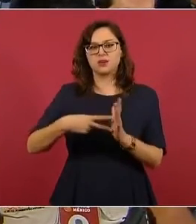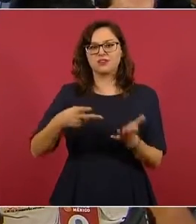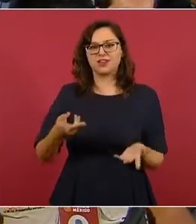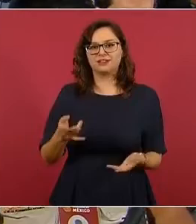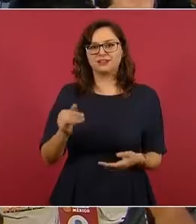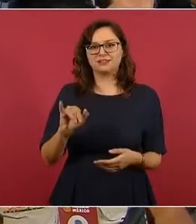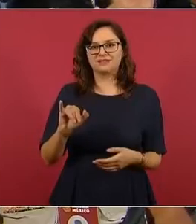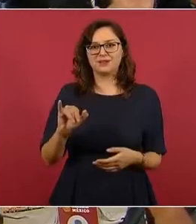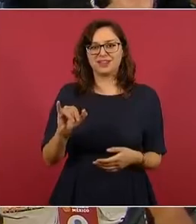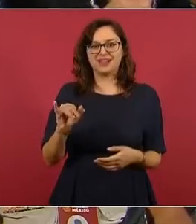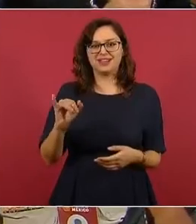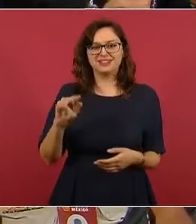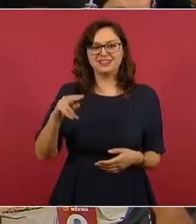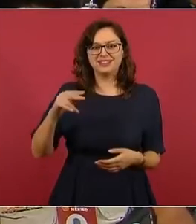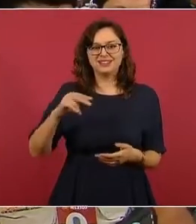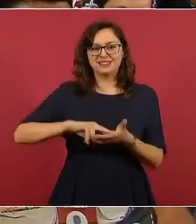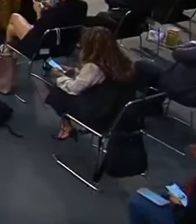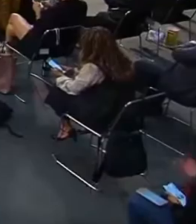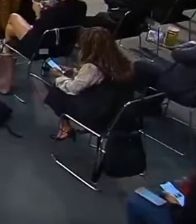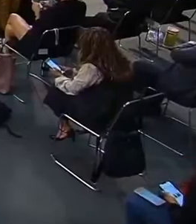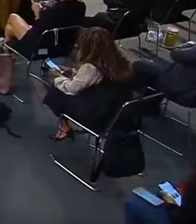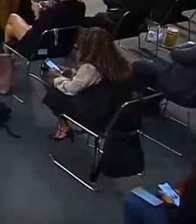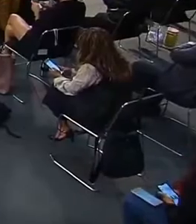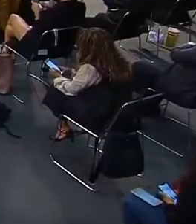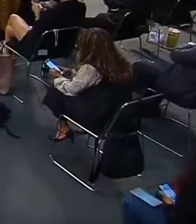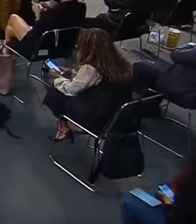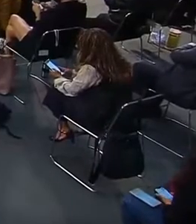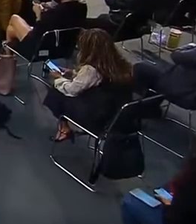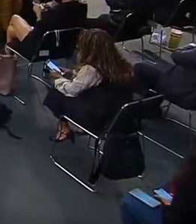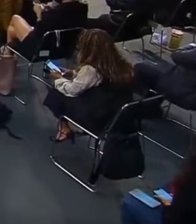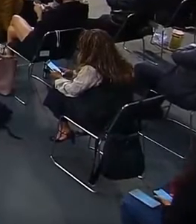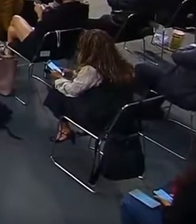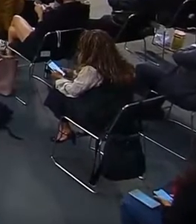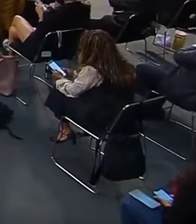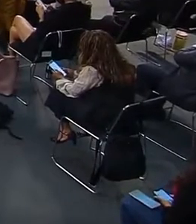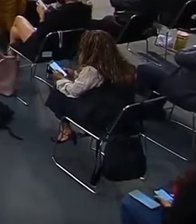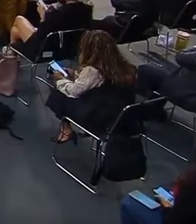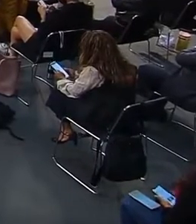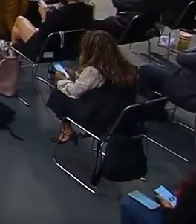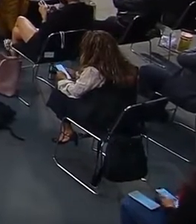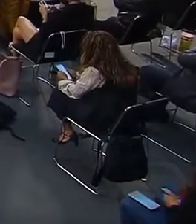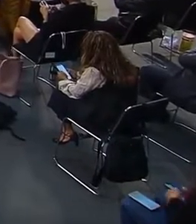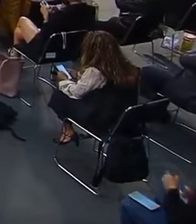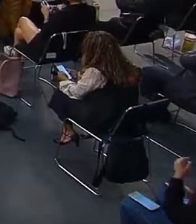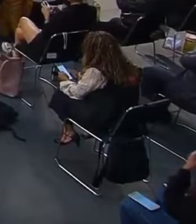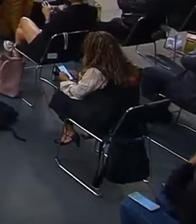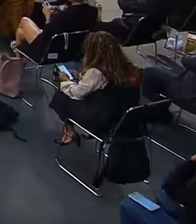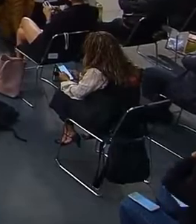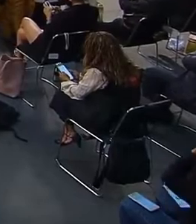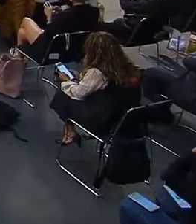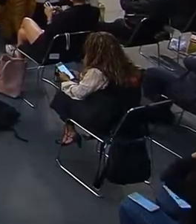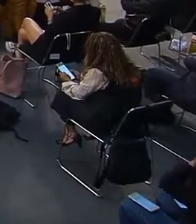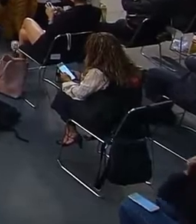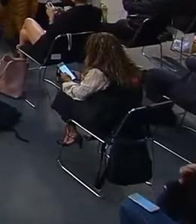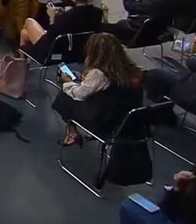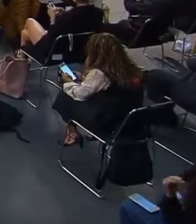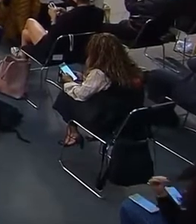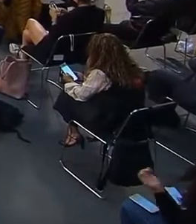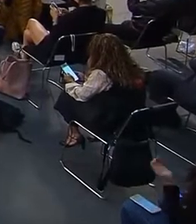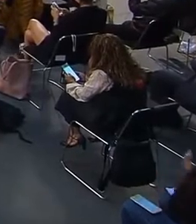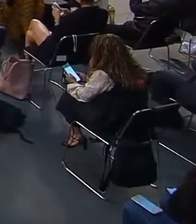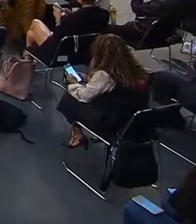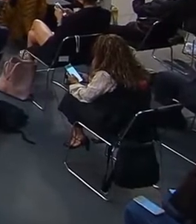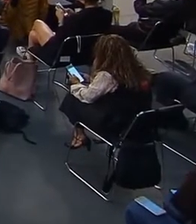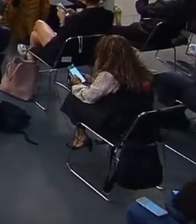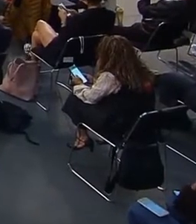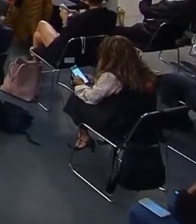Carlos Morales Bielmas, me dice, solo hay 19 termoeléctricas en México y